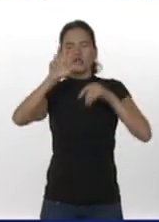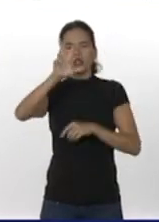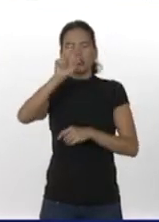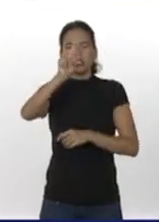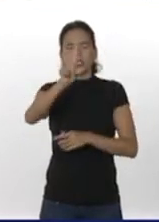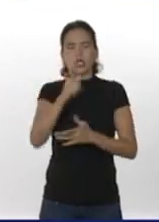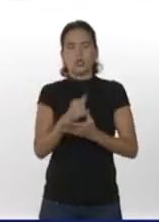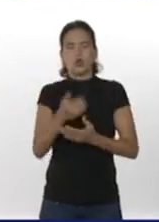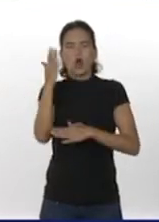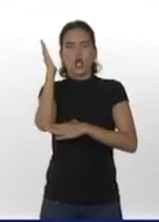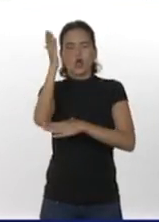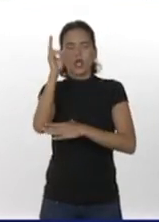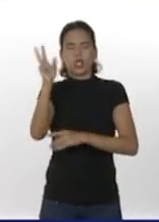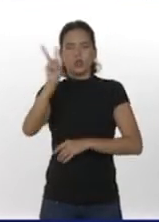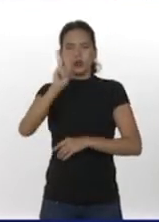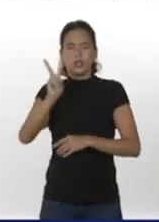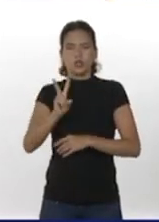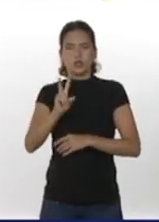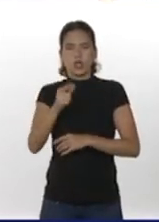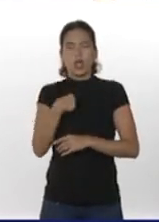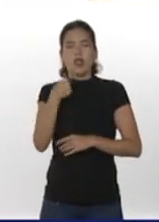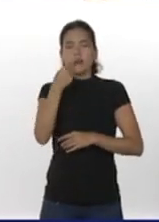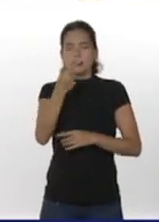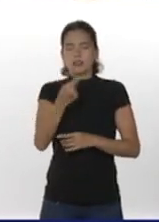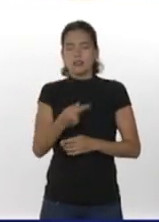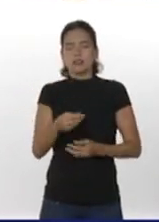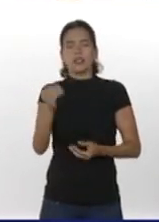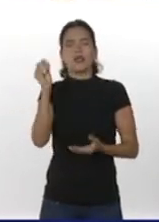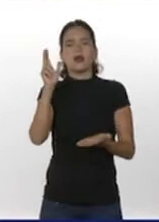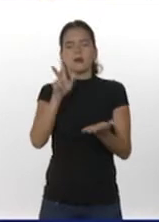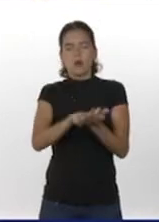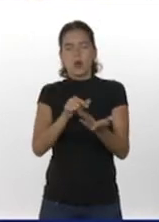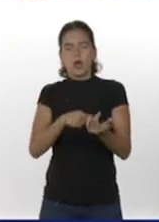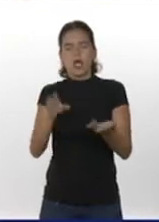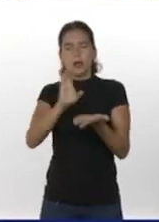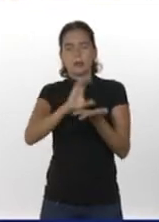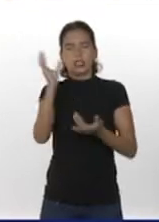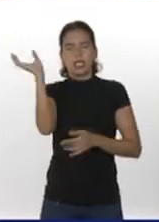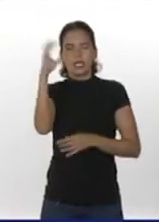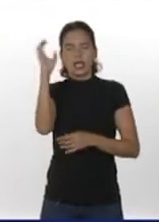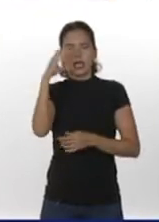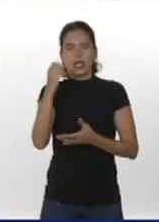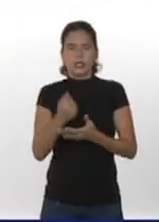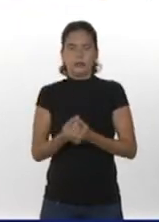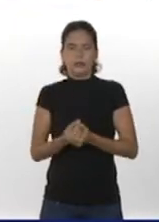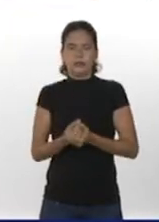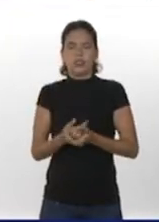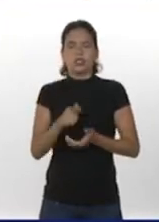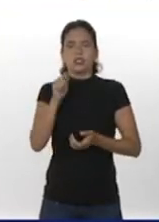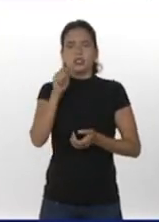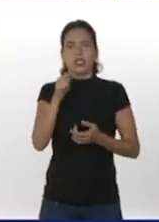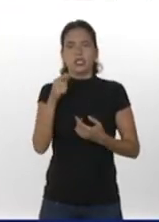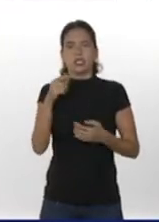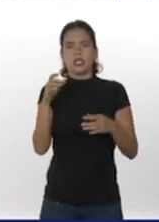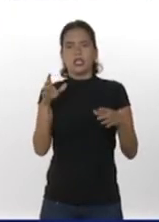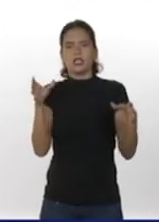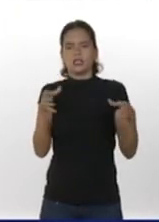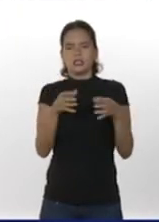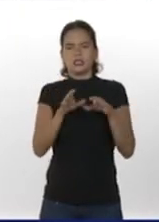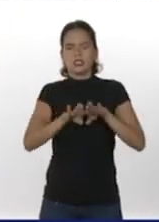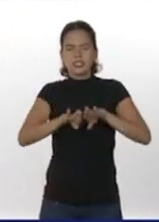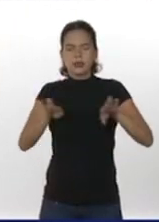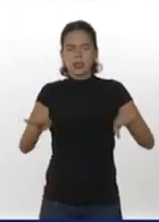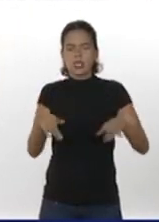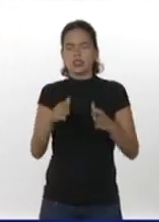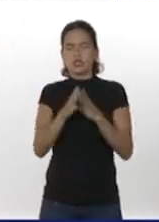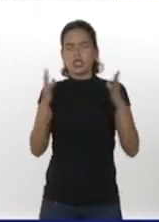1831, el Congreso de Venezuela fija definitivamente la capital del país en Caracas. Desde la secesión de la